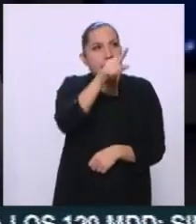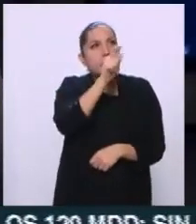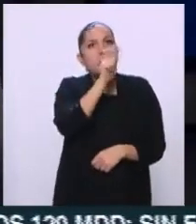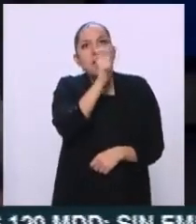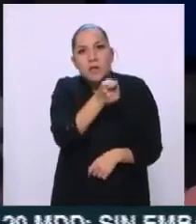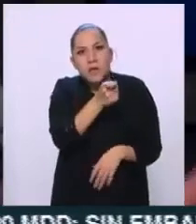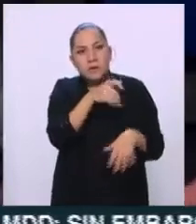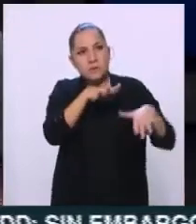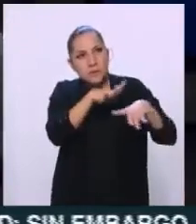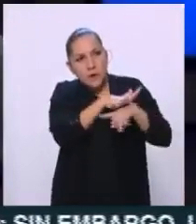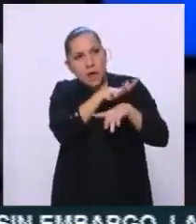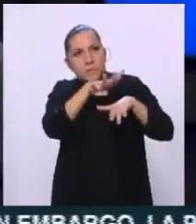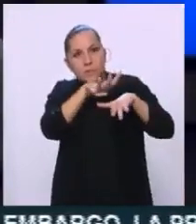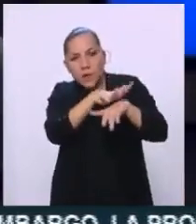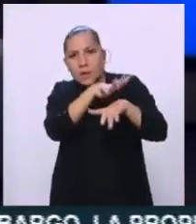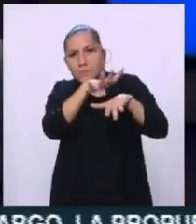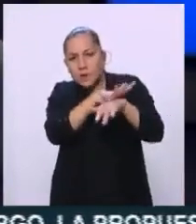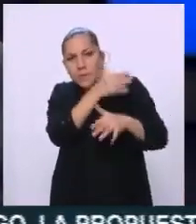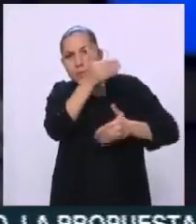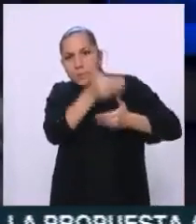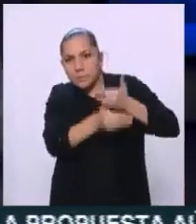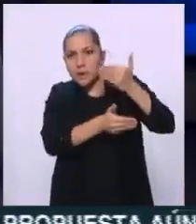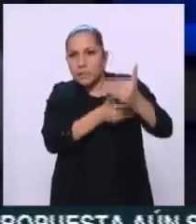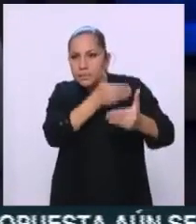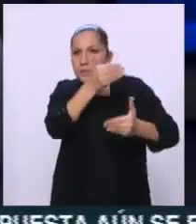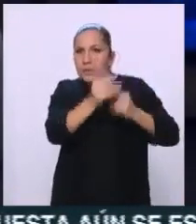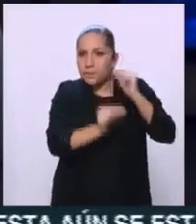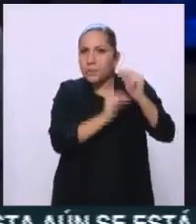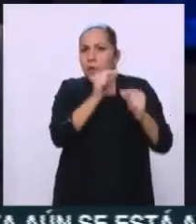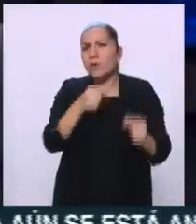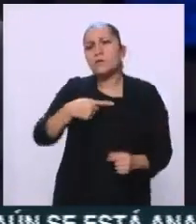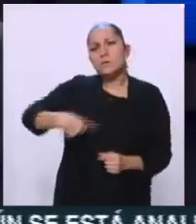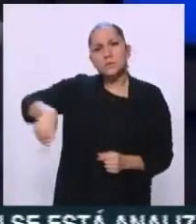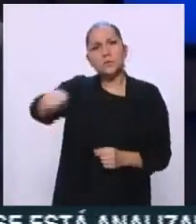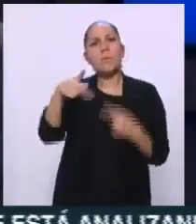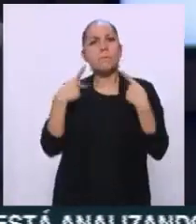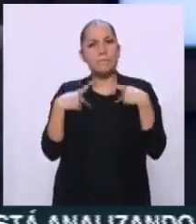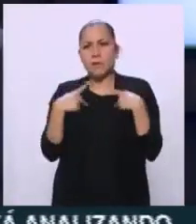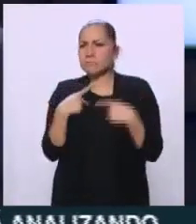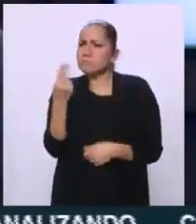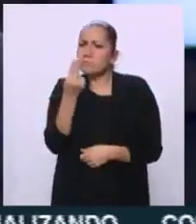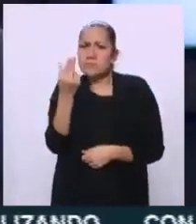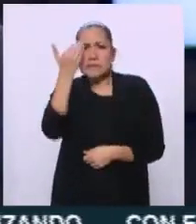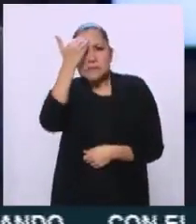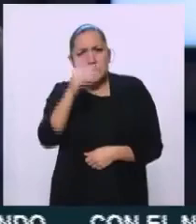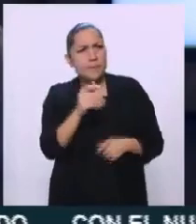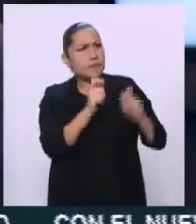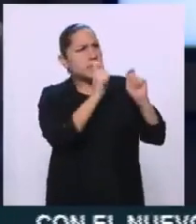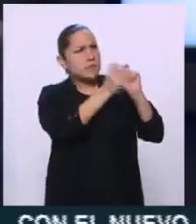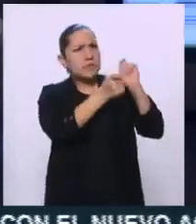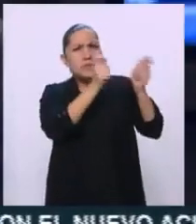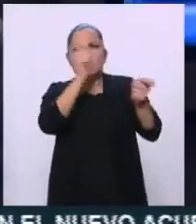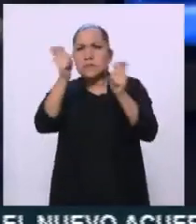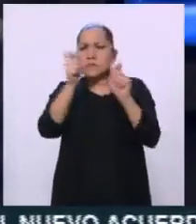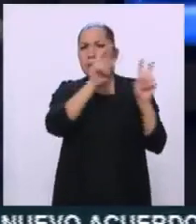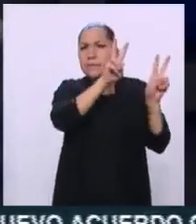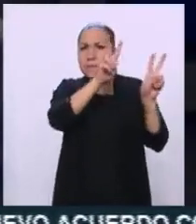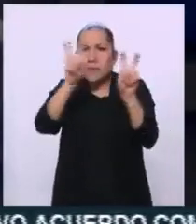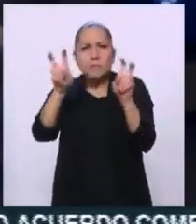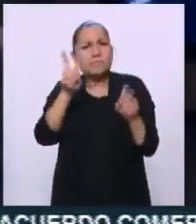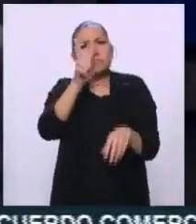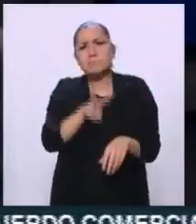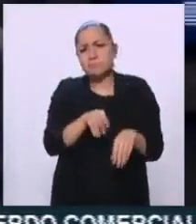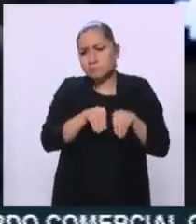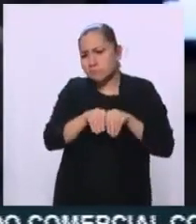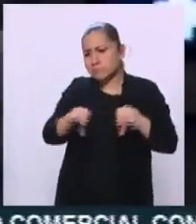pero de otra manera, pues lo que pedimos es debate público, abierto, con argumentos. Se dice que